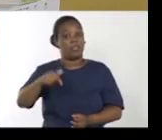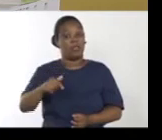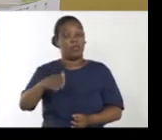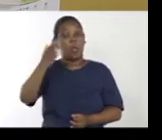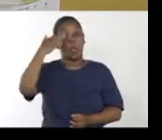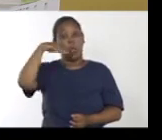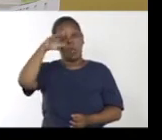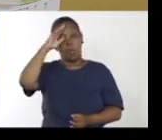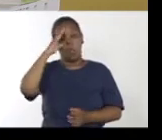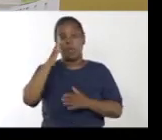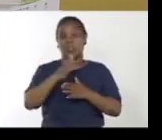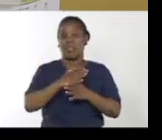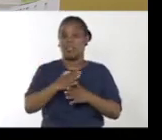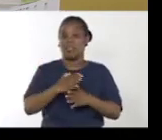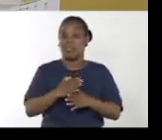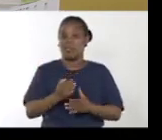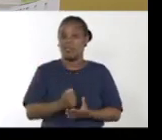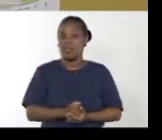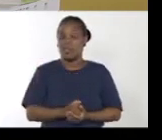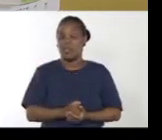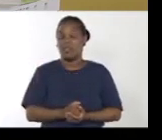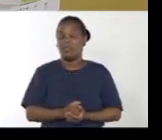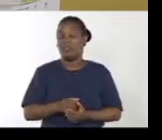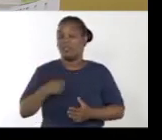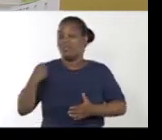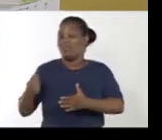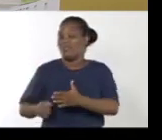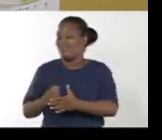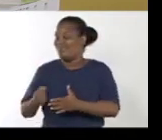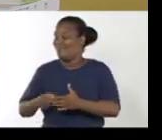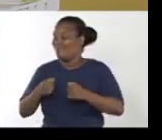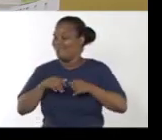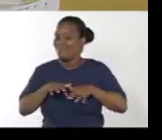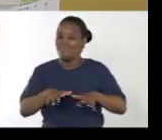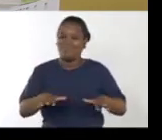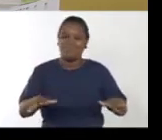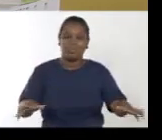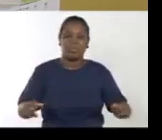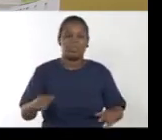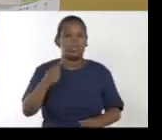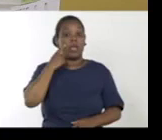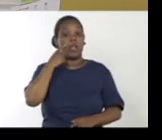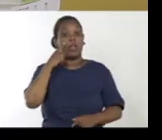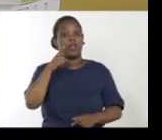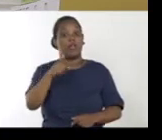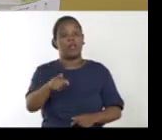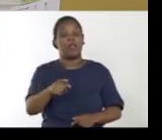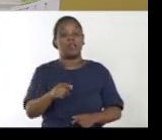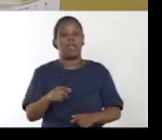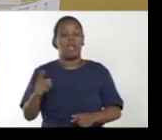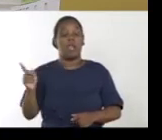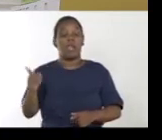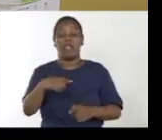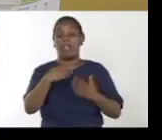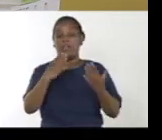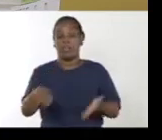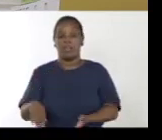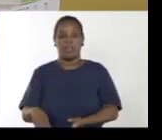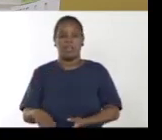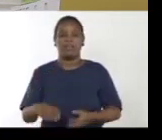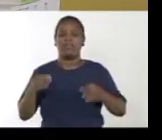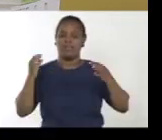Cuba está distinta. Estamos combatiendo esa terrible epidemia a la que vamos a eliminar. De